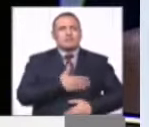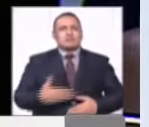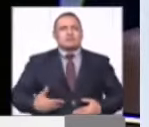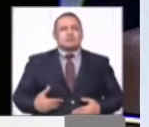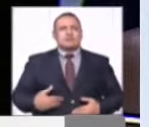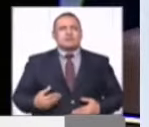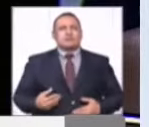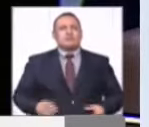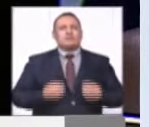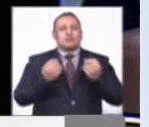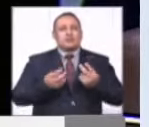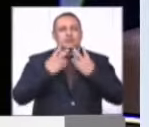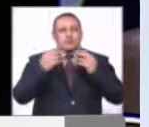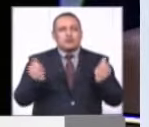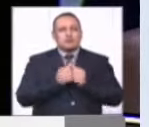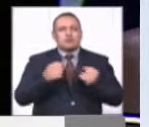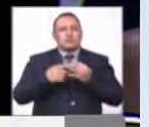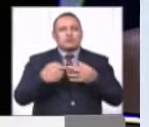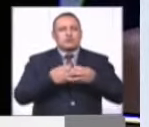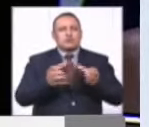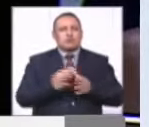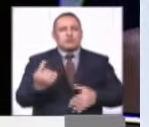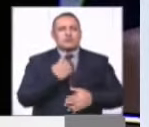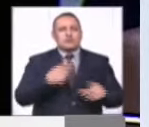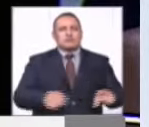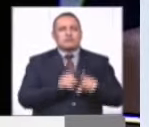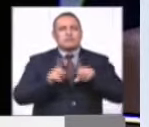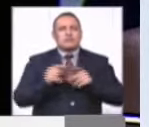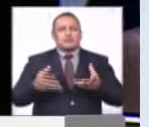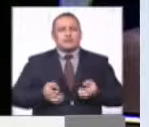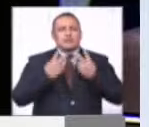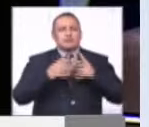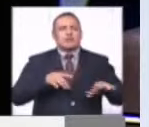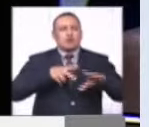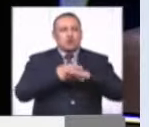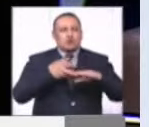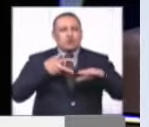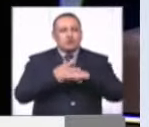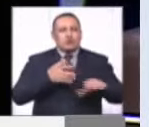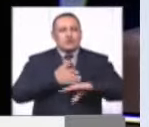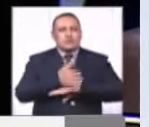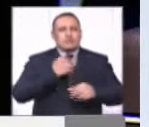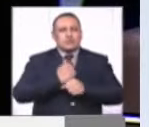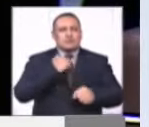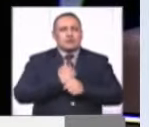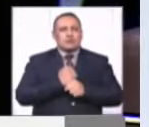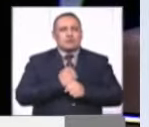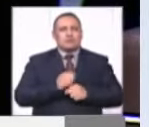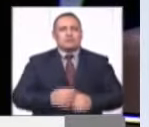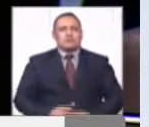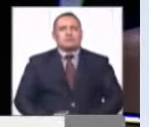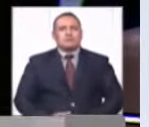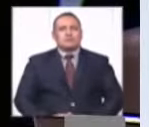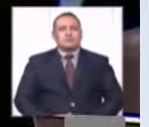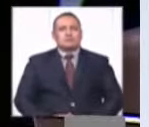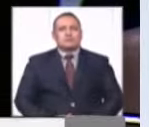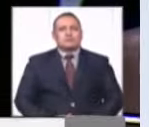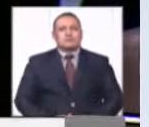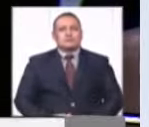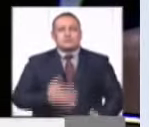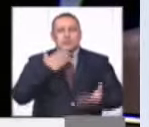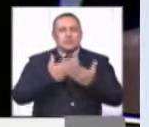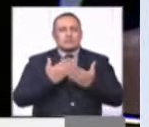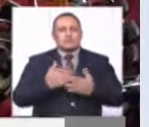presidente, que a través de sus instituciones pretende obstaculizar la entrada en operaciones.